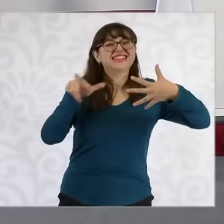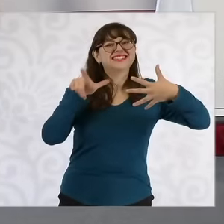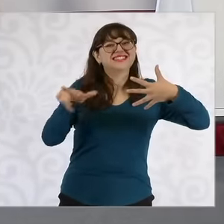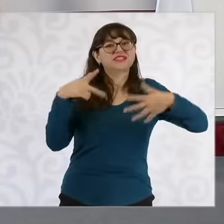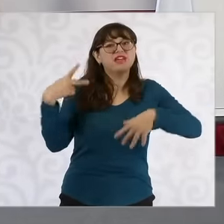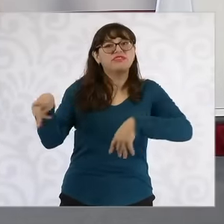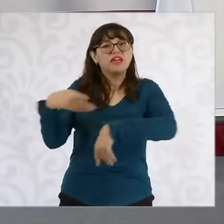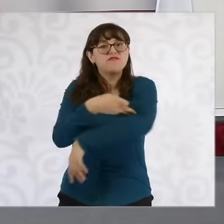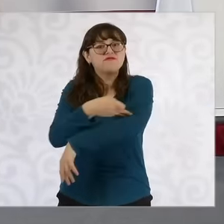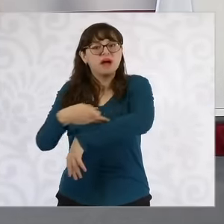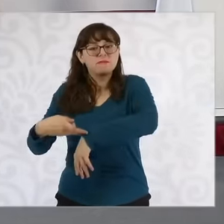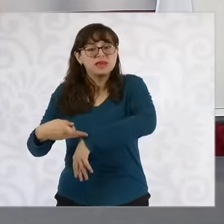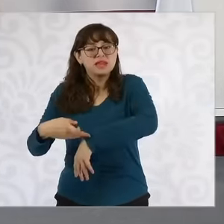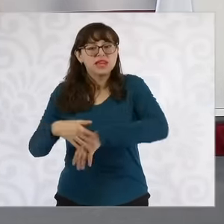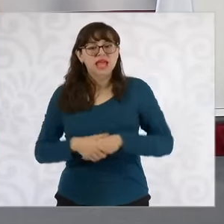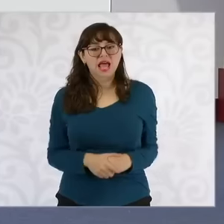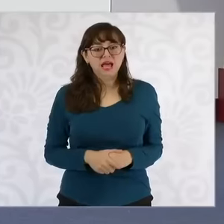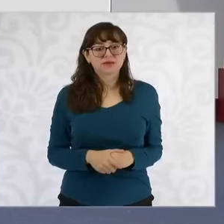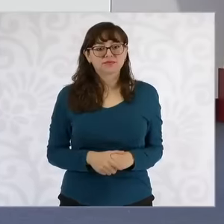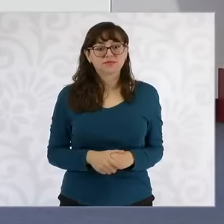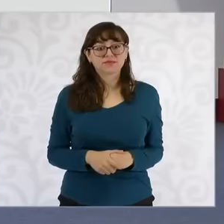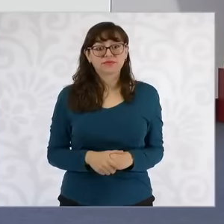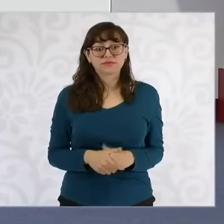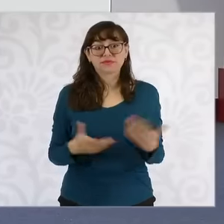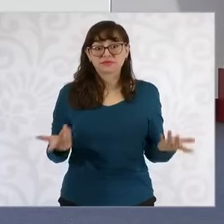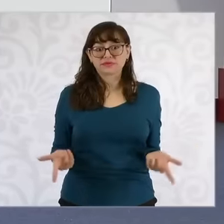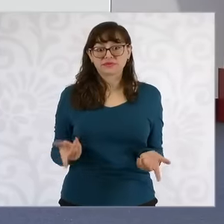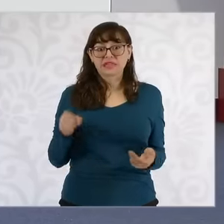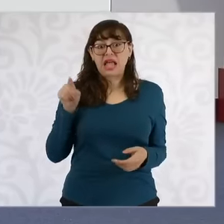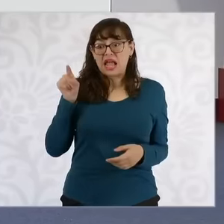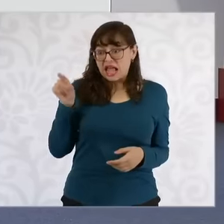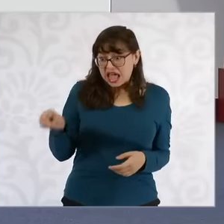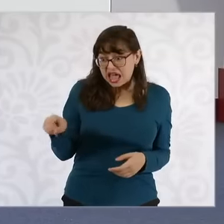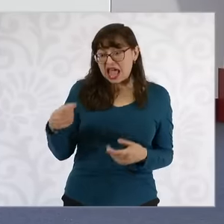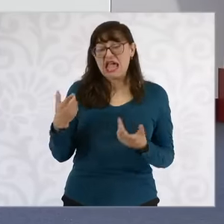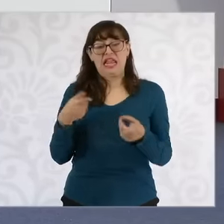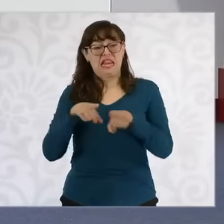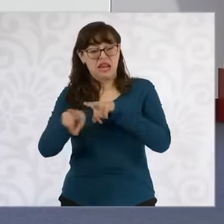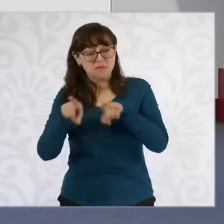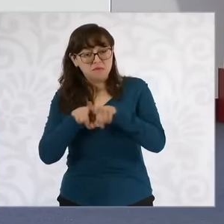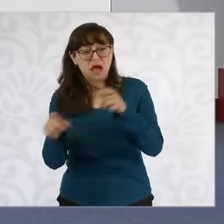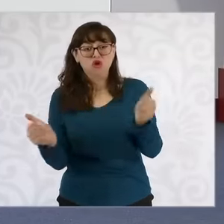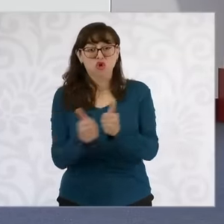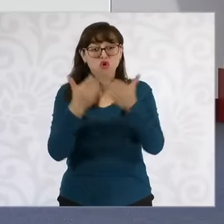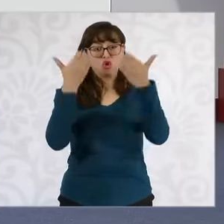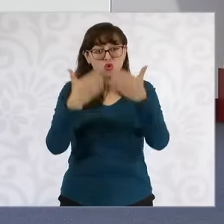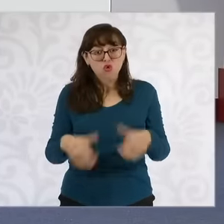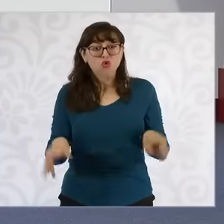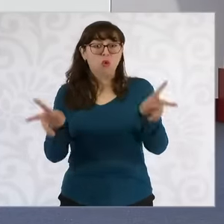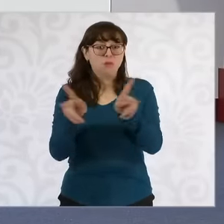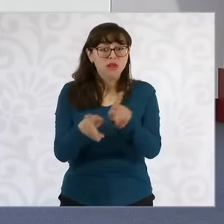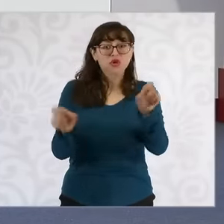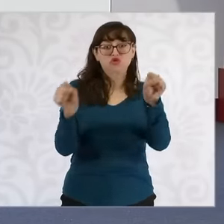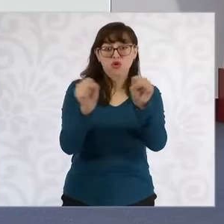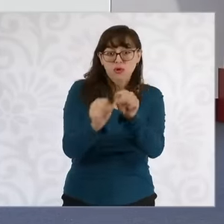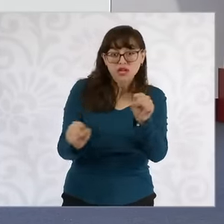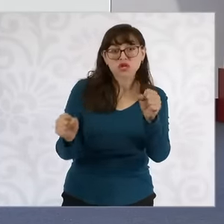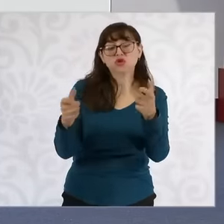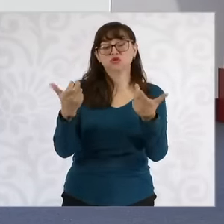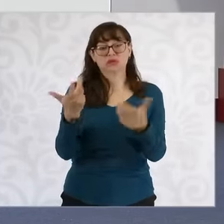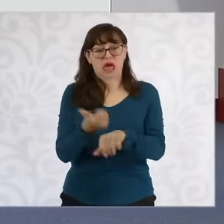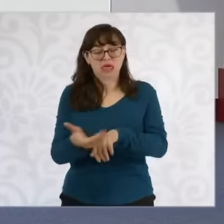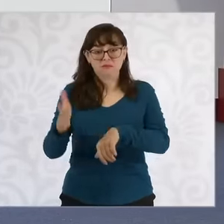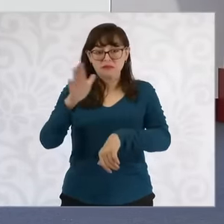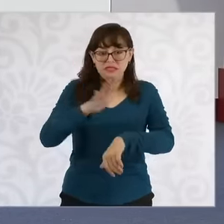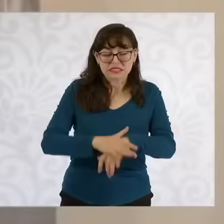Durango, que integró a 17 miembros de su familia, entre hijos, hermanos, concuños, cuñadas, primos y sobrinos, en puestos